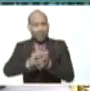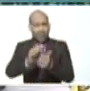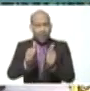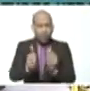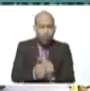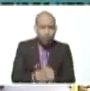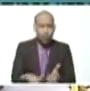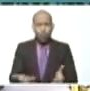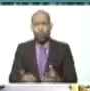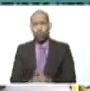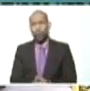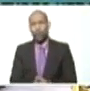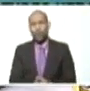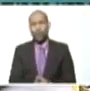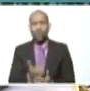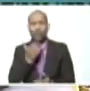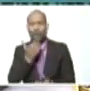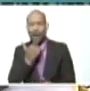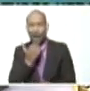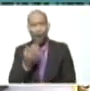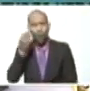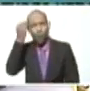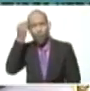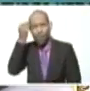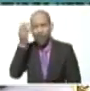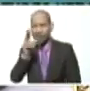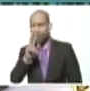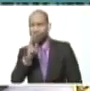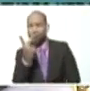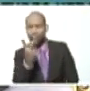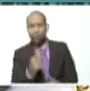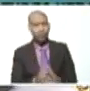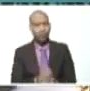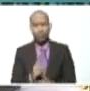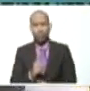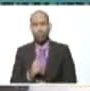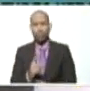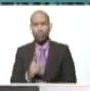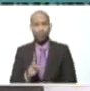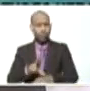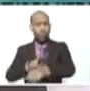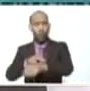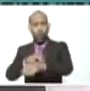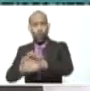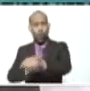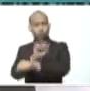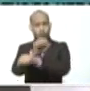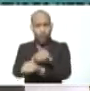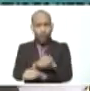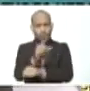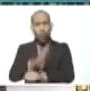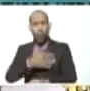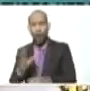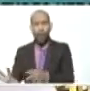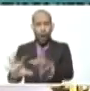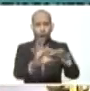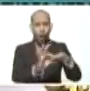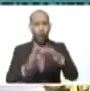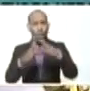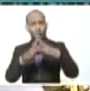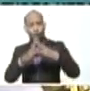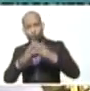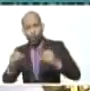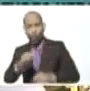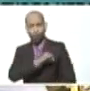circunstancias puedan parecer o sugerir el contrario. El nuevo Beato es capaz de unir a todos sus